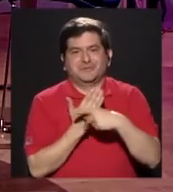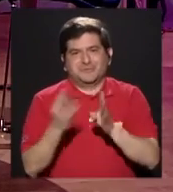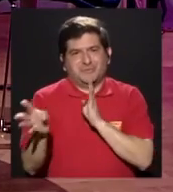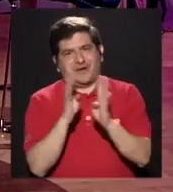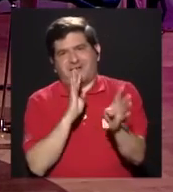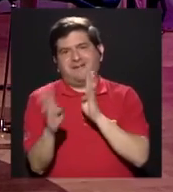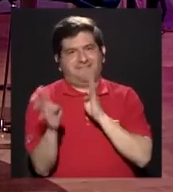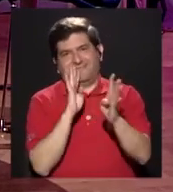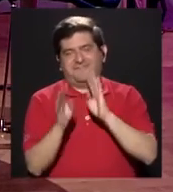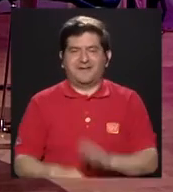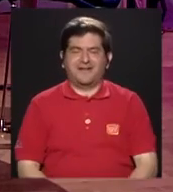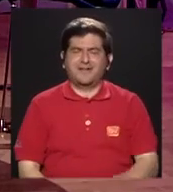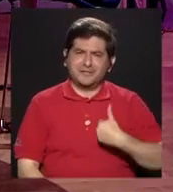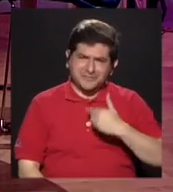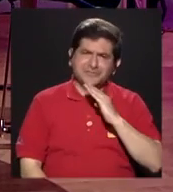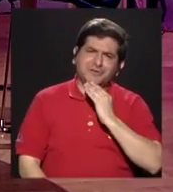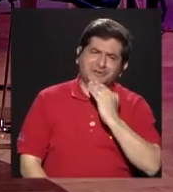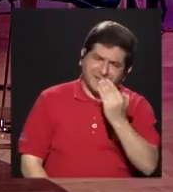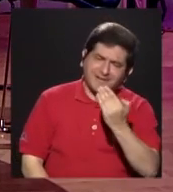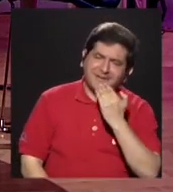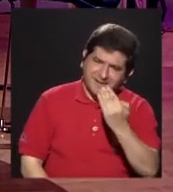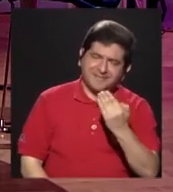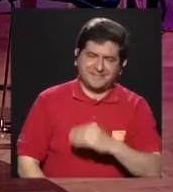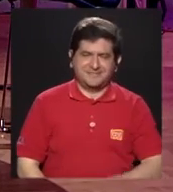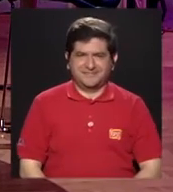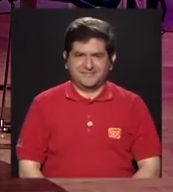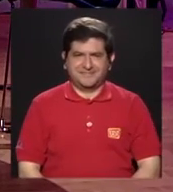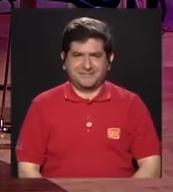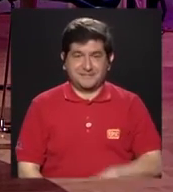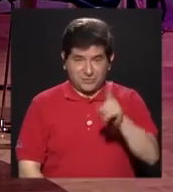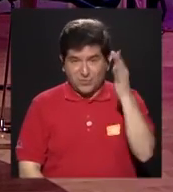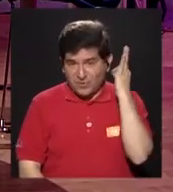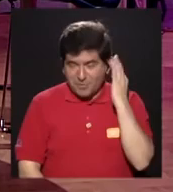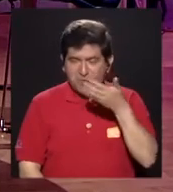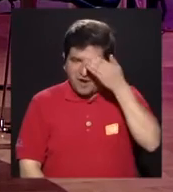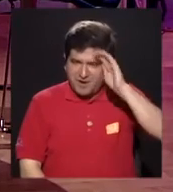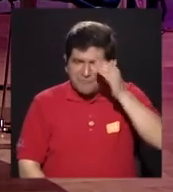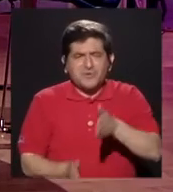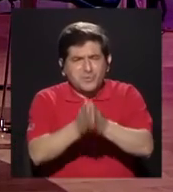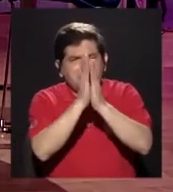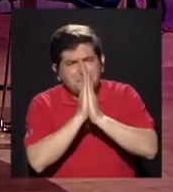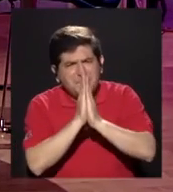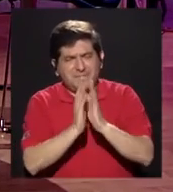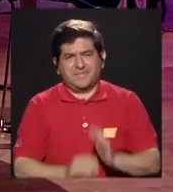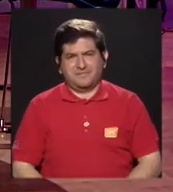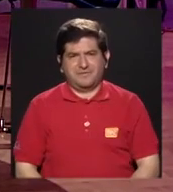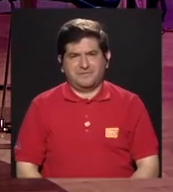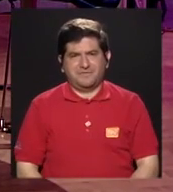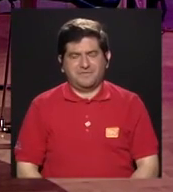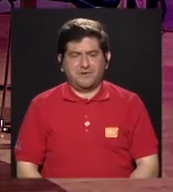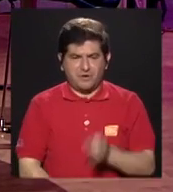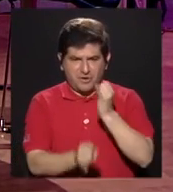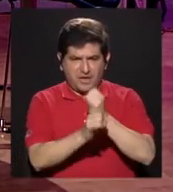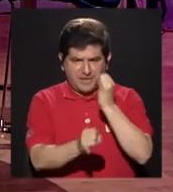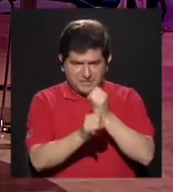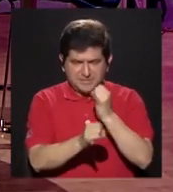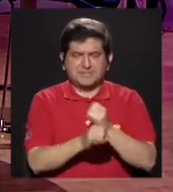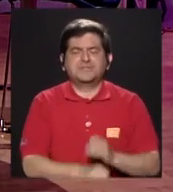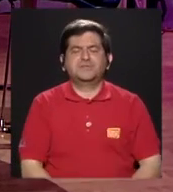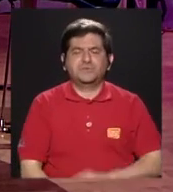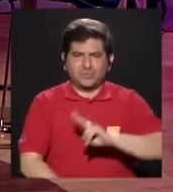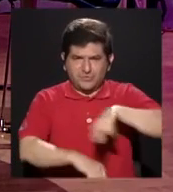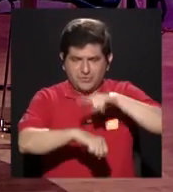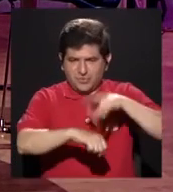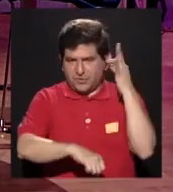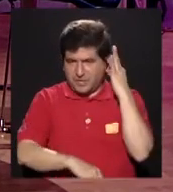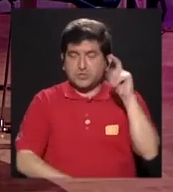contrario se lo agradezco porque mira es que también una una señora en facebook lo pidió me parece que linda mo como institución pública tiene que rendir